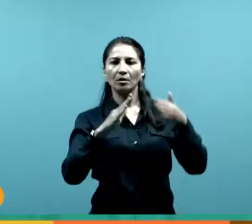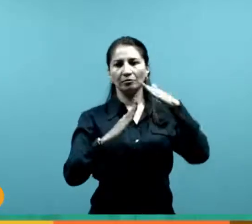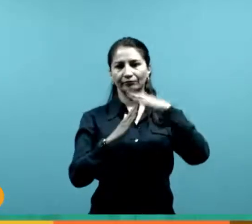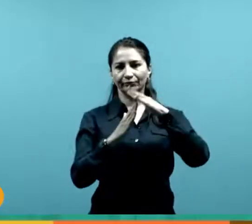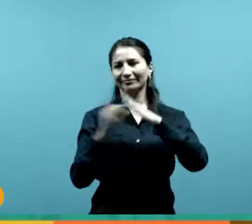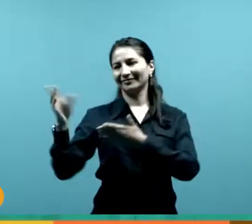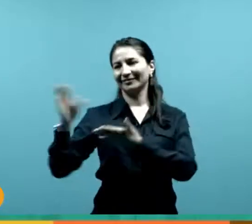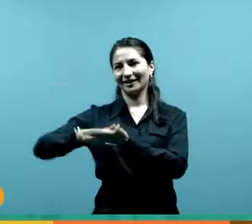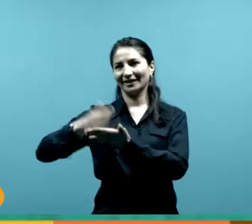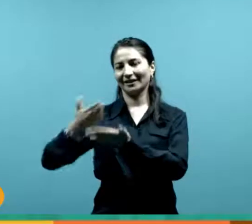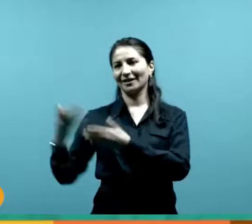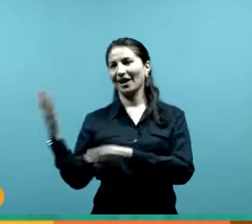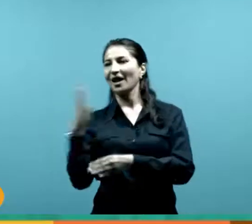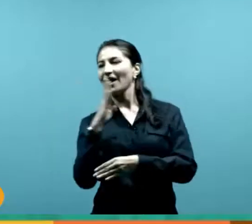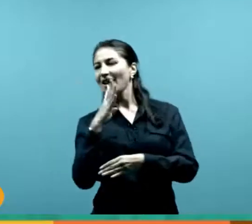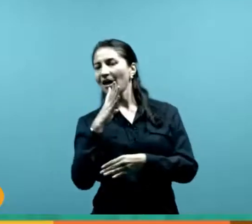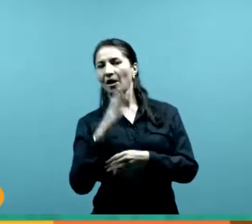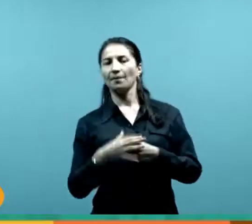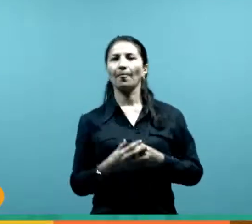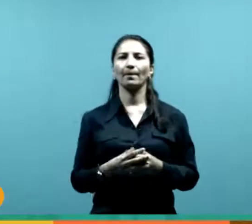traductora la transmita.